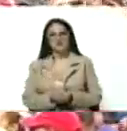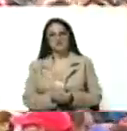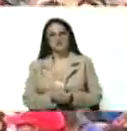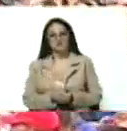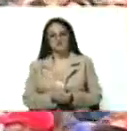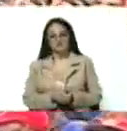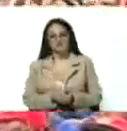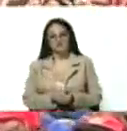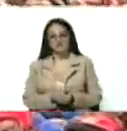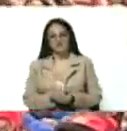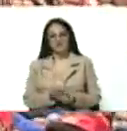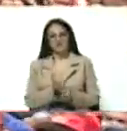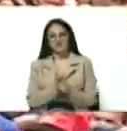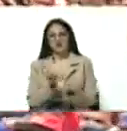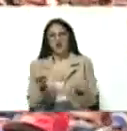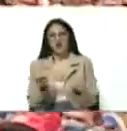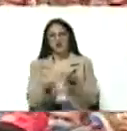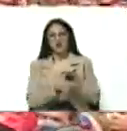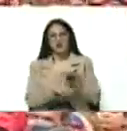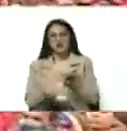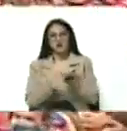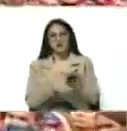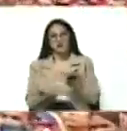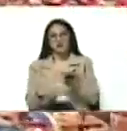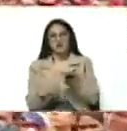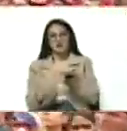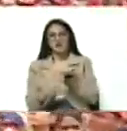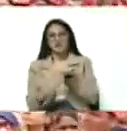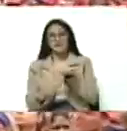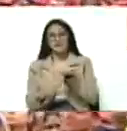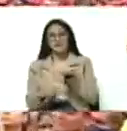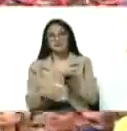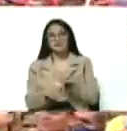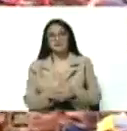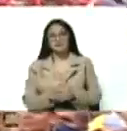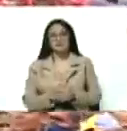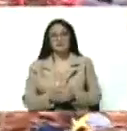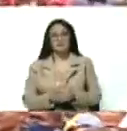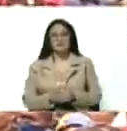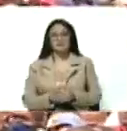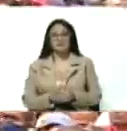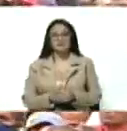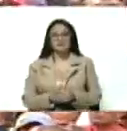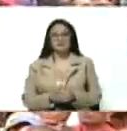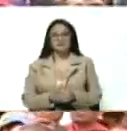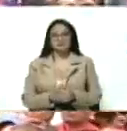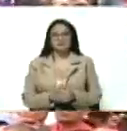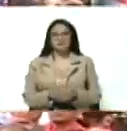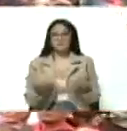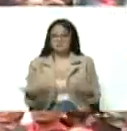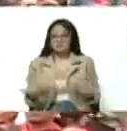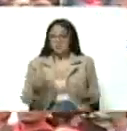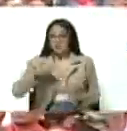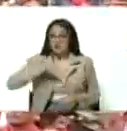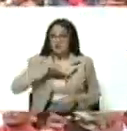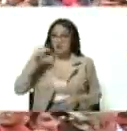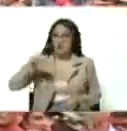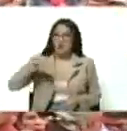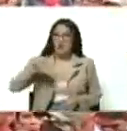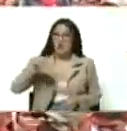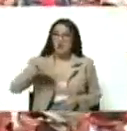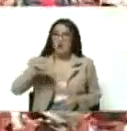Democracia desde abajo, desde las bases. Entonces, nosotros hoy, le presentamos